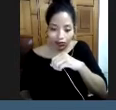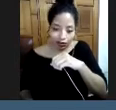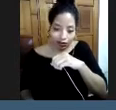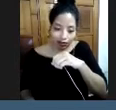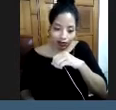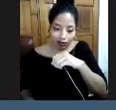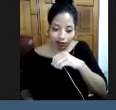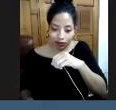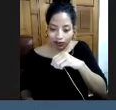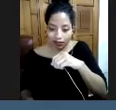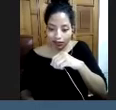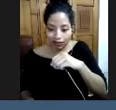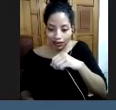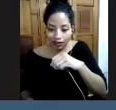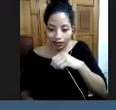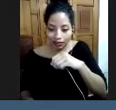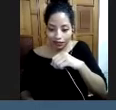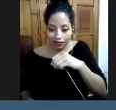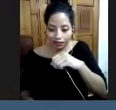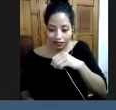yo sigo con las preguntas a ustedes. Y